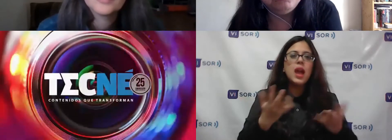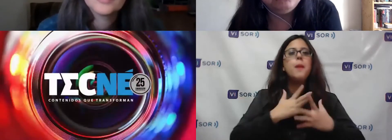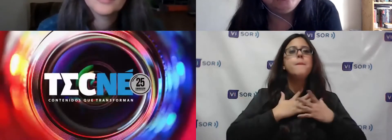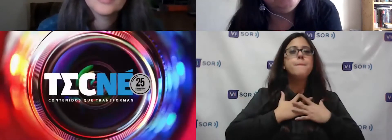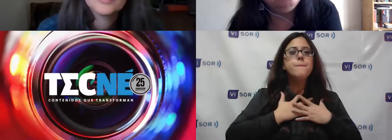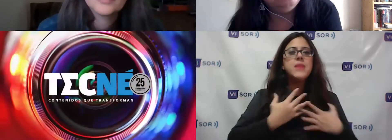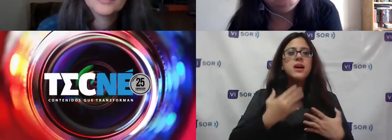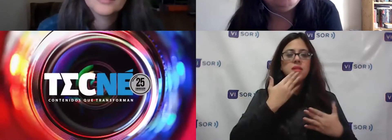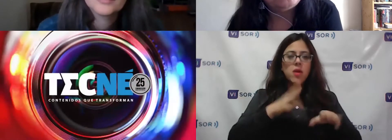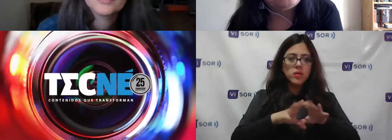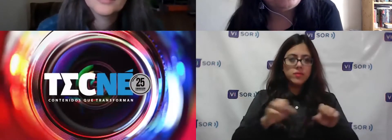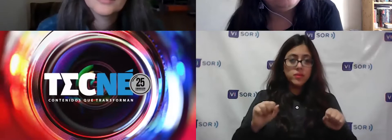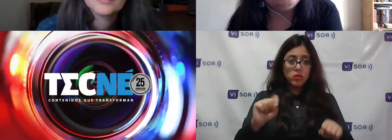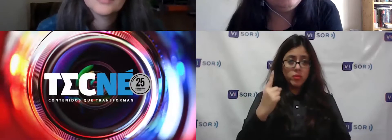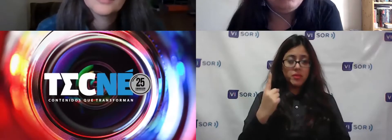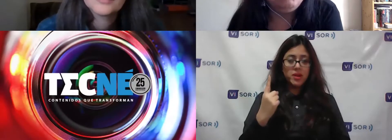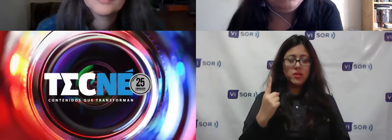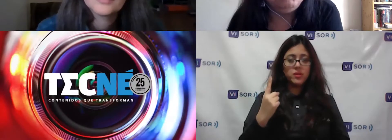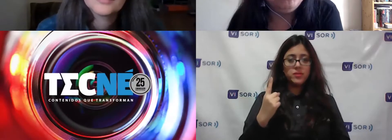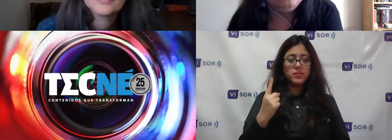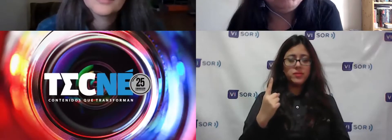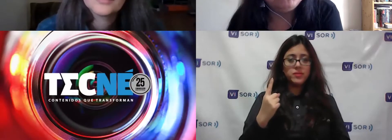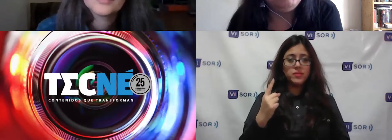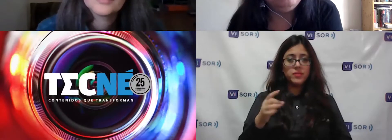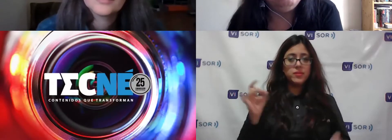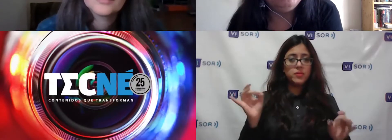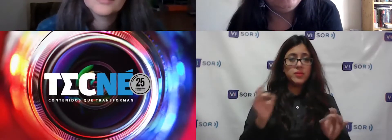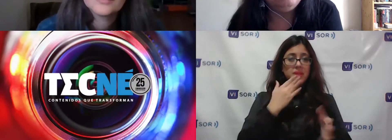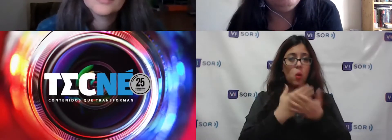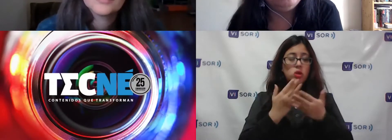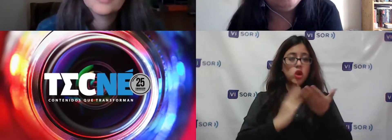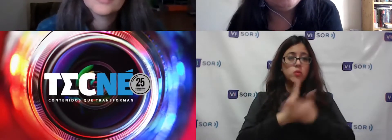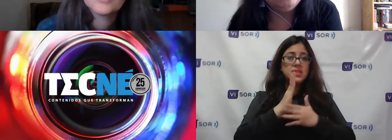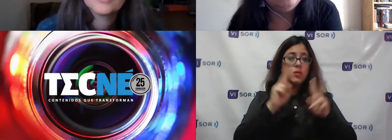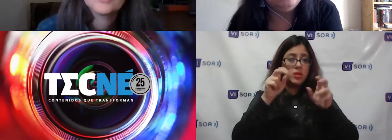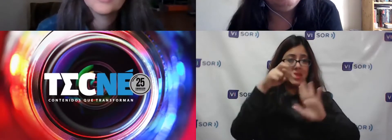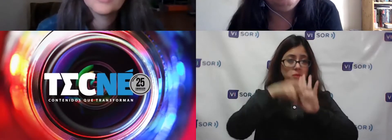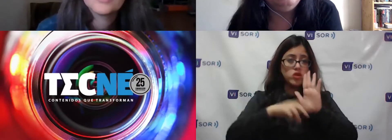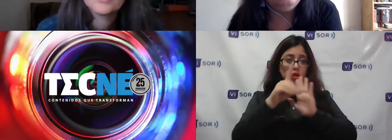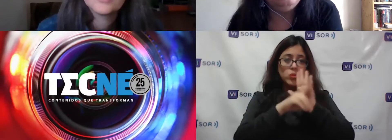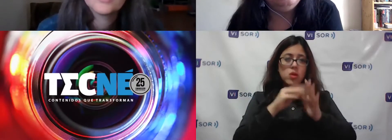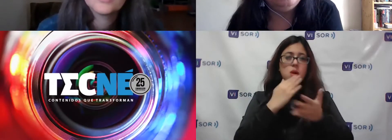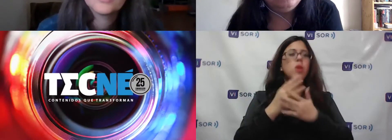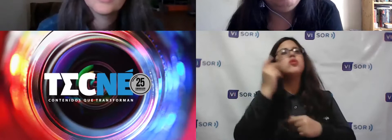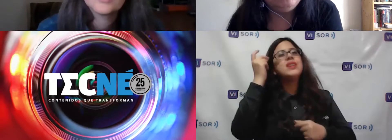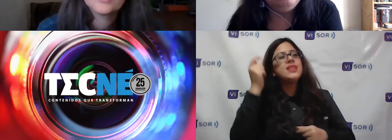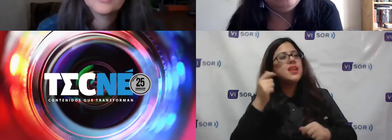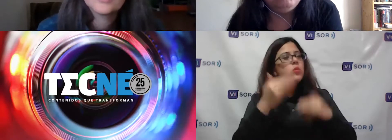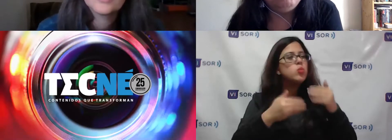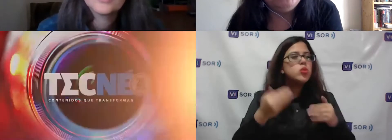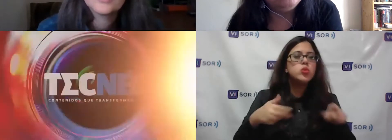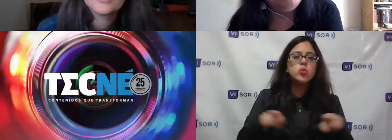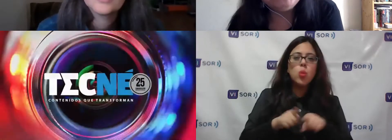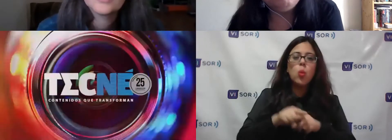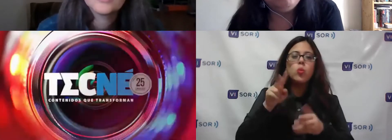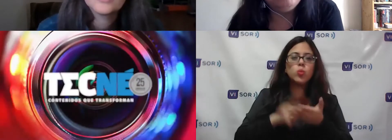que lo primero que uno tiene que es abordar un proyecto y específicamente documental cuando están en esa idea o todo es realmente que uno tenga